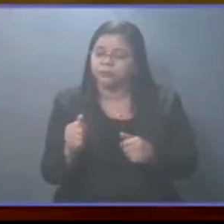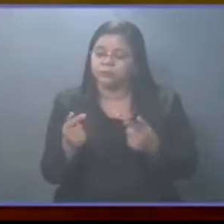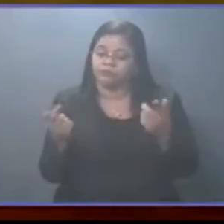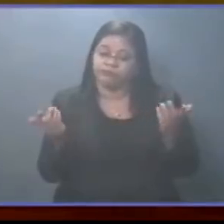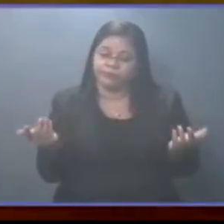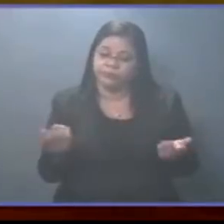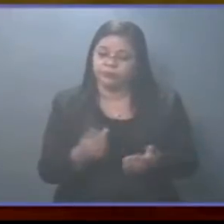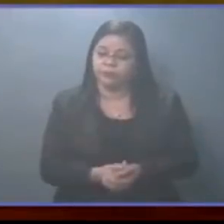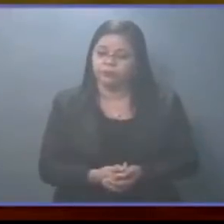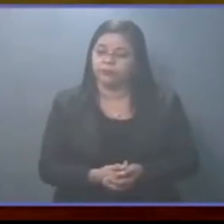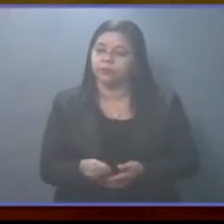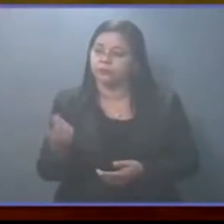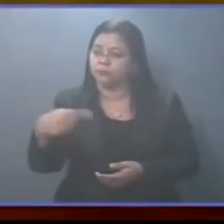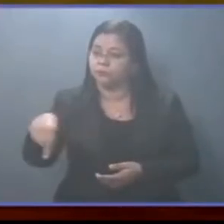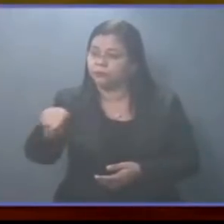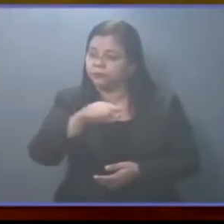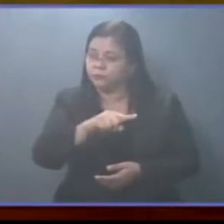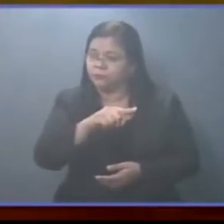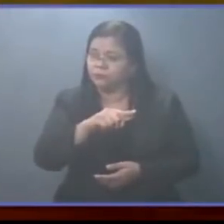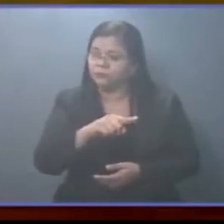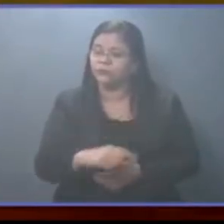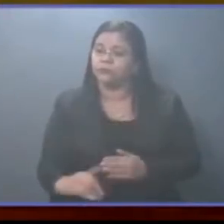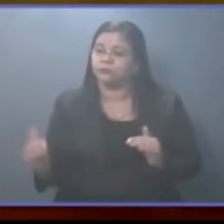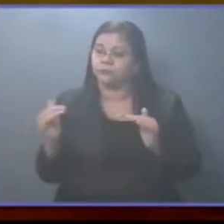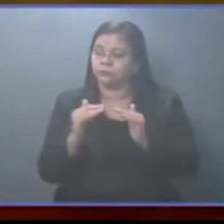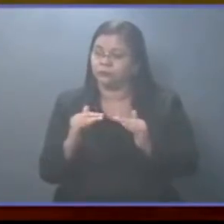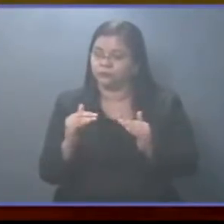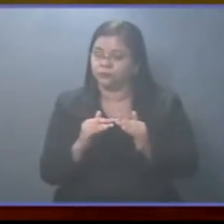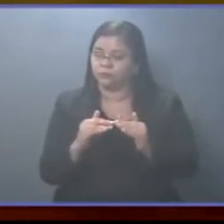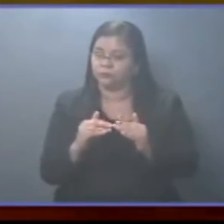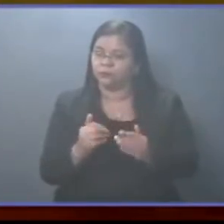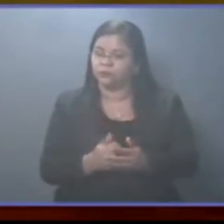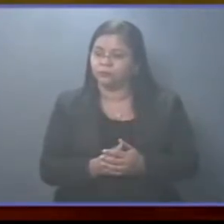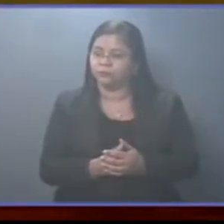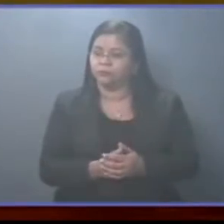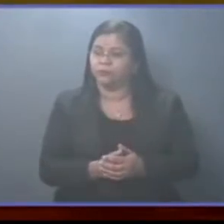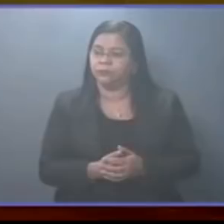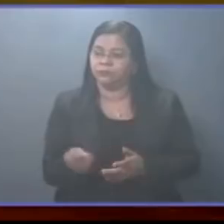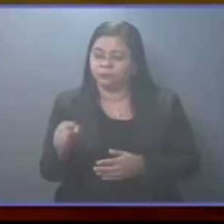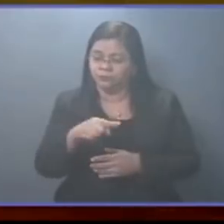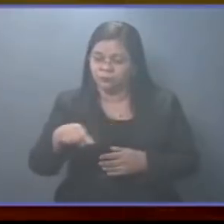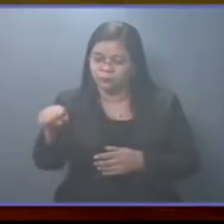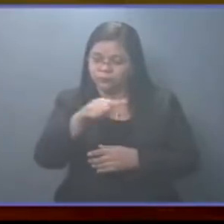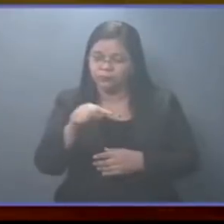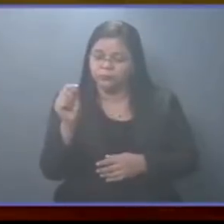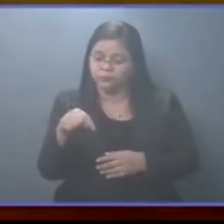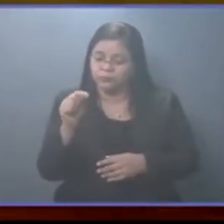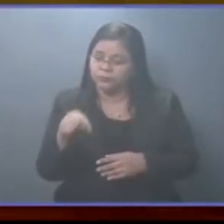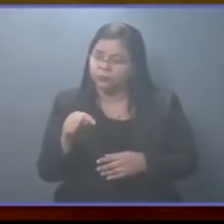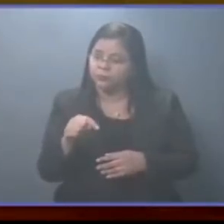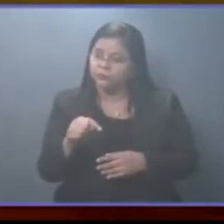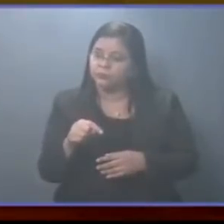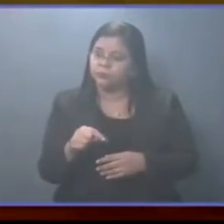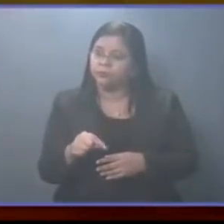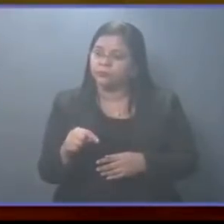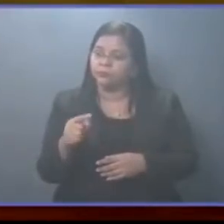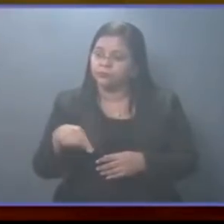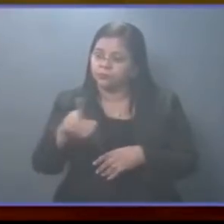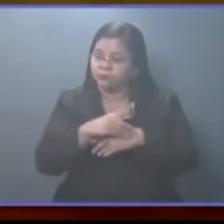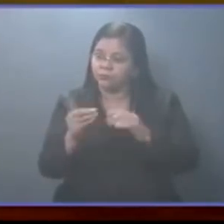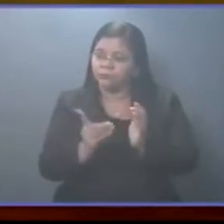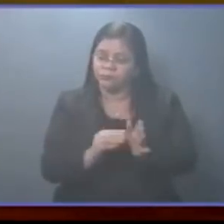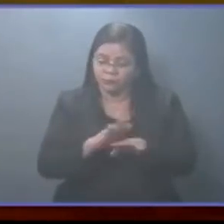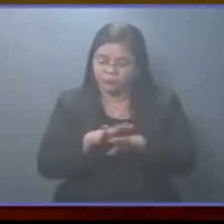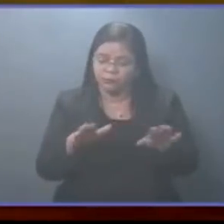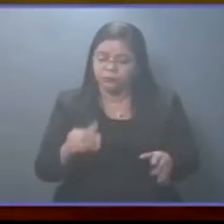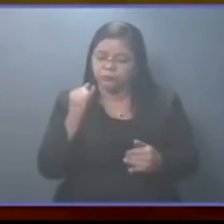tal de que ustedes como miembros de esta legislatura que terminamos con esta sesión plenaria